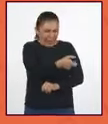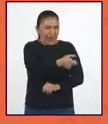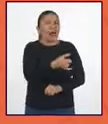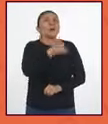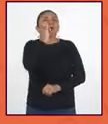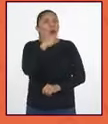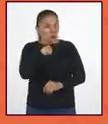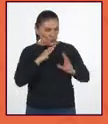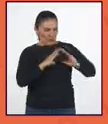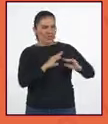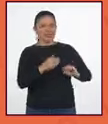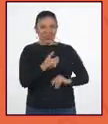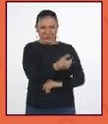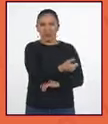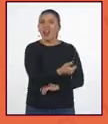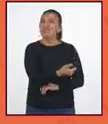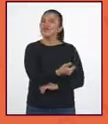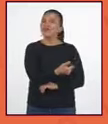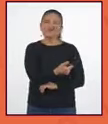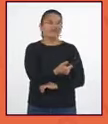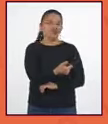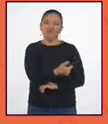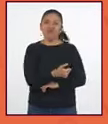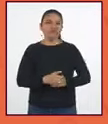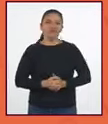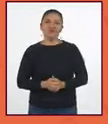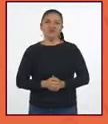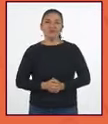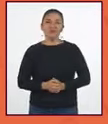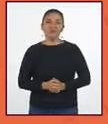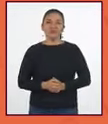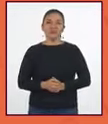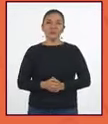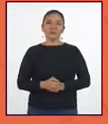¿no? Así es. Así es.